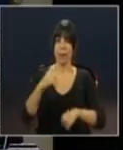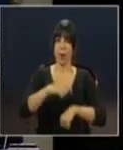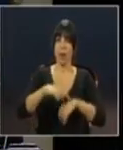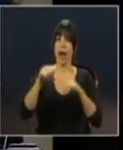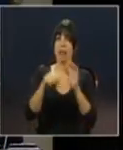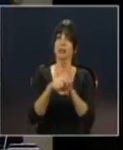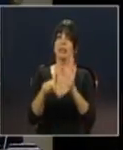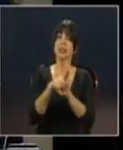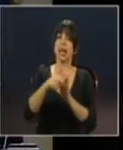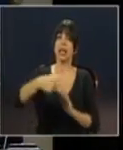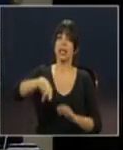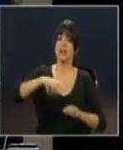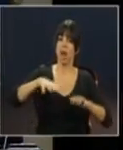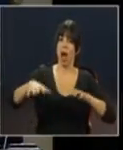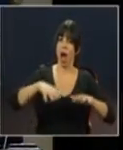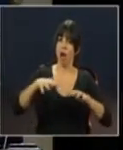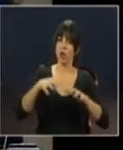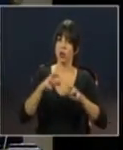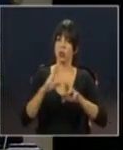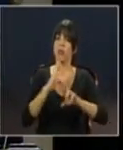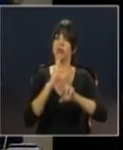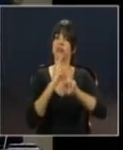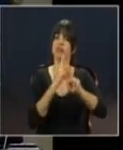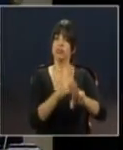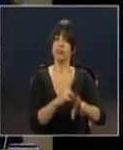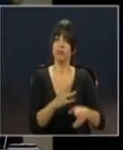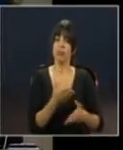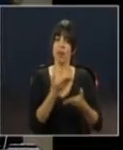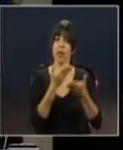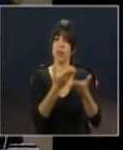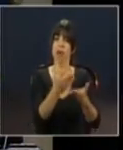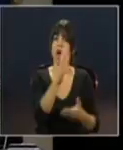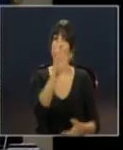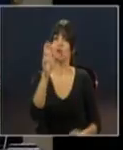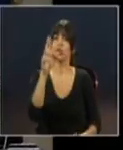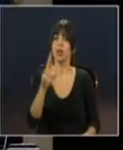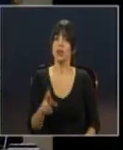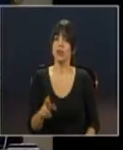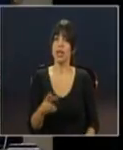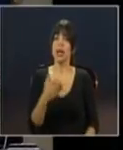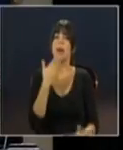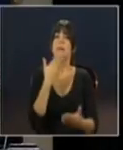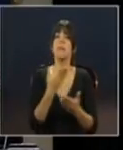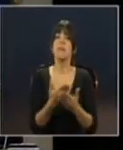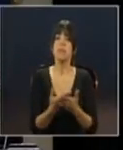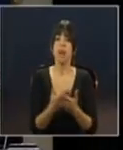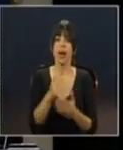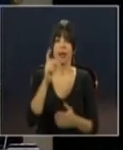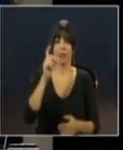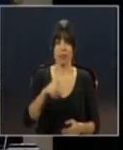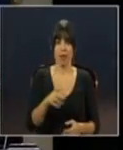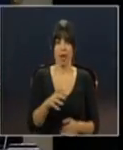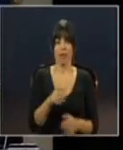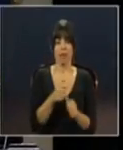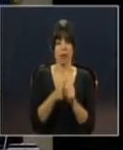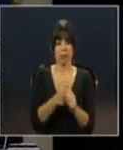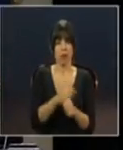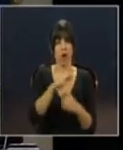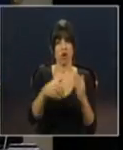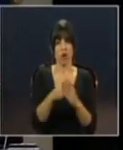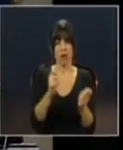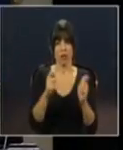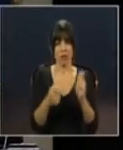Asamblea Legislativa actúe en correspondencia y le otorgue a Costa Rica el bienestar asociado a este conjunto de